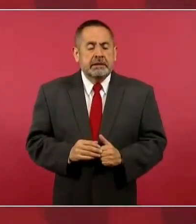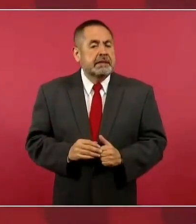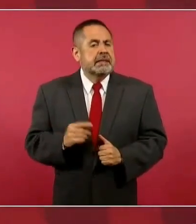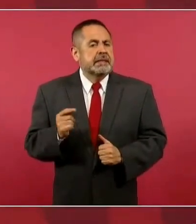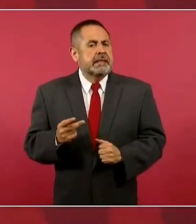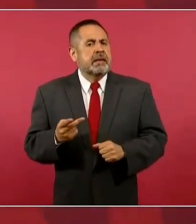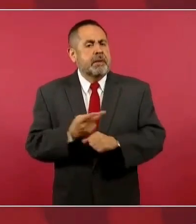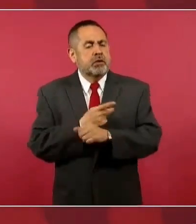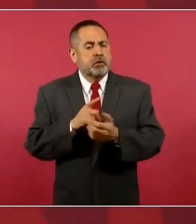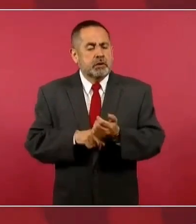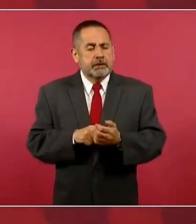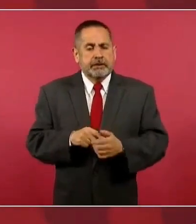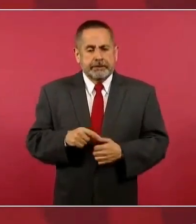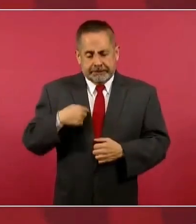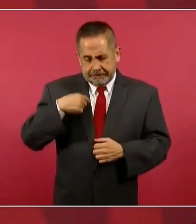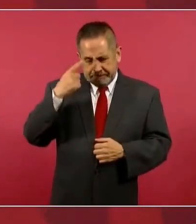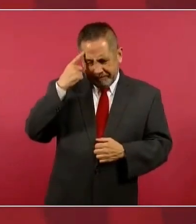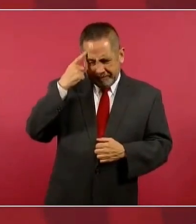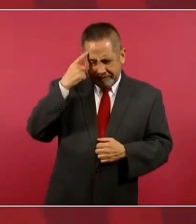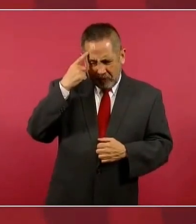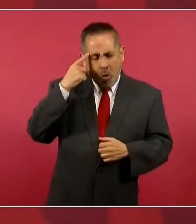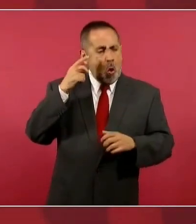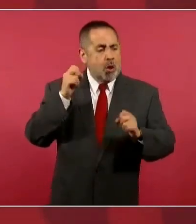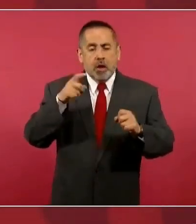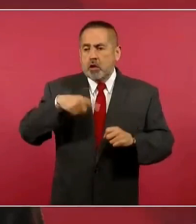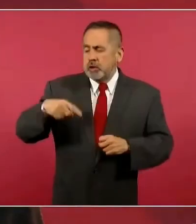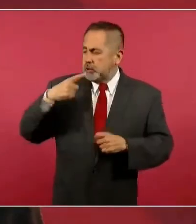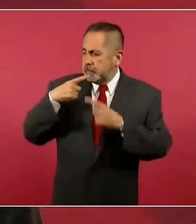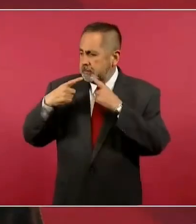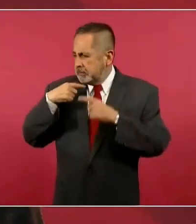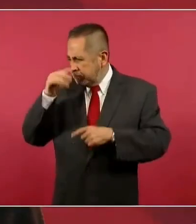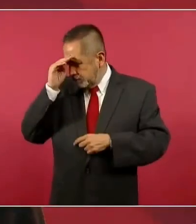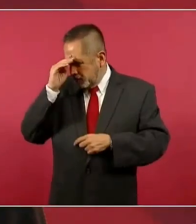optaron por rescatar